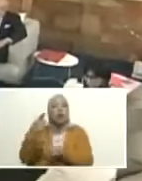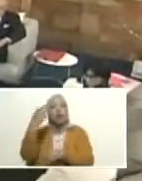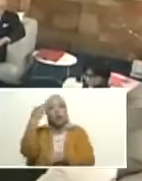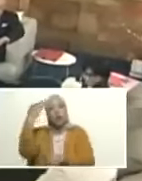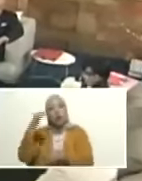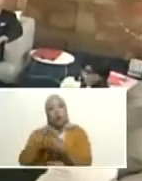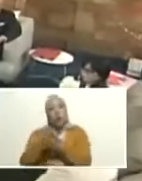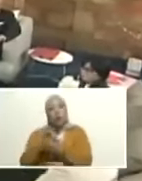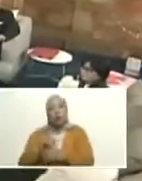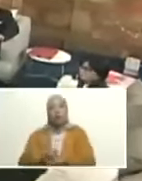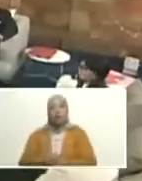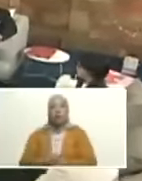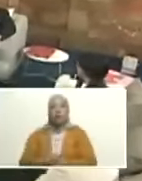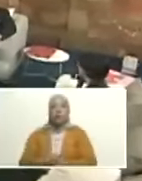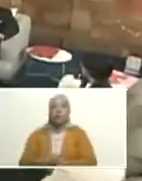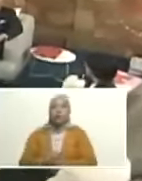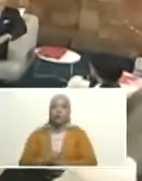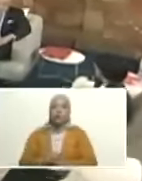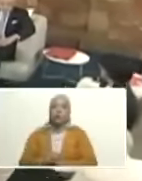Roy.